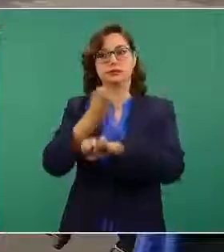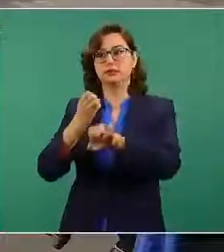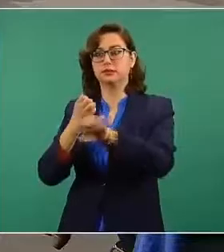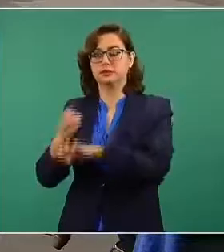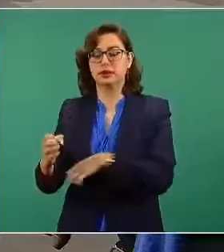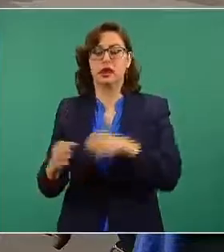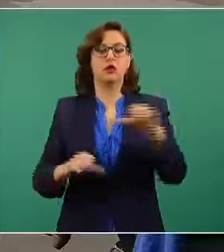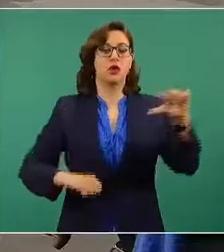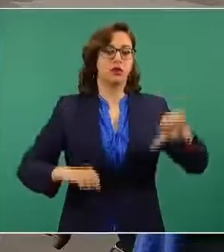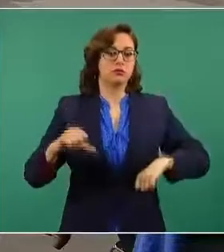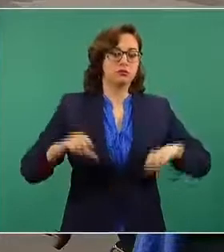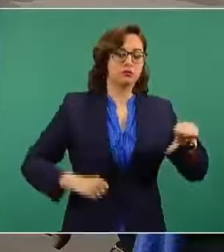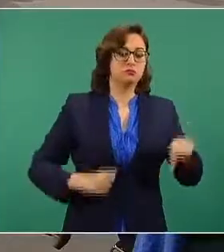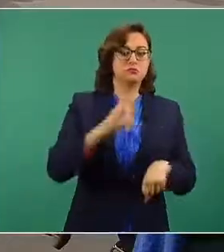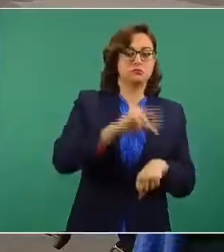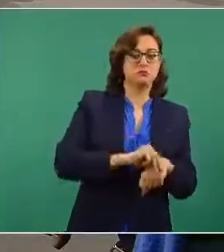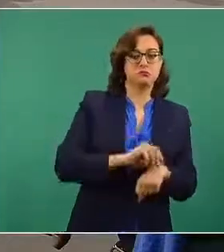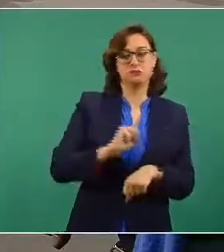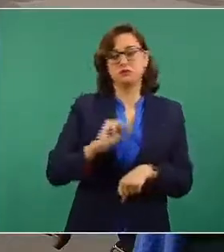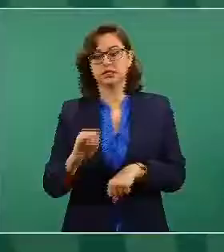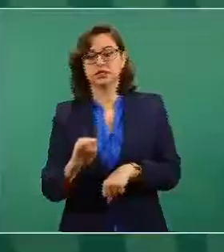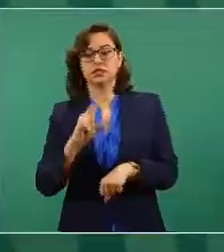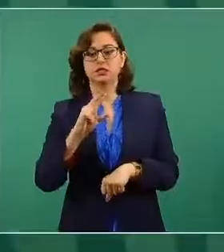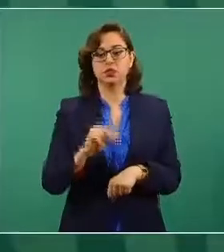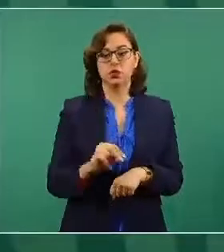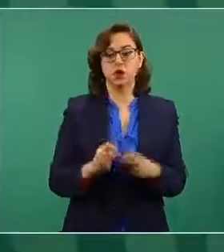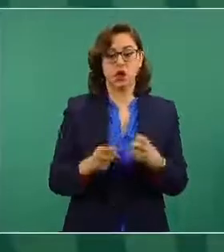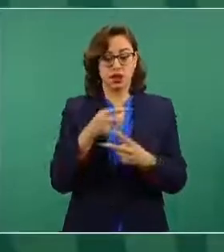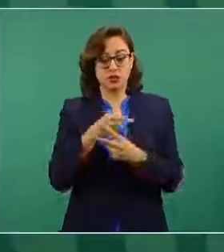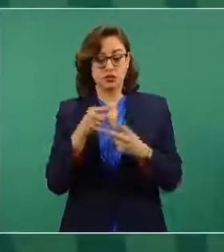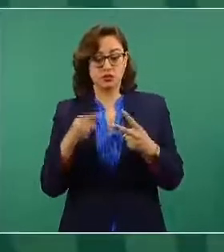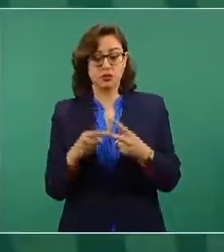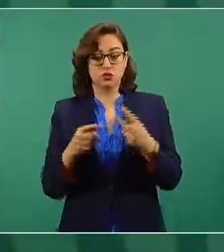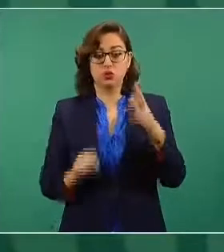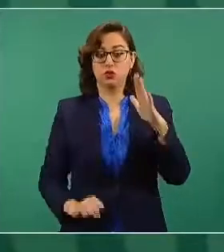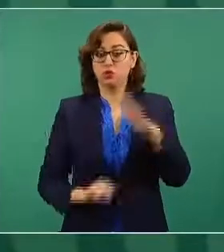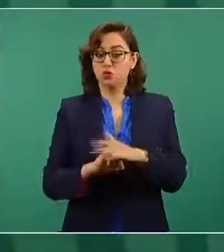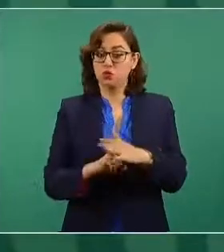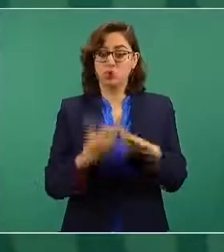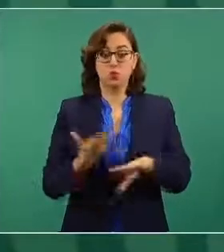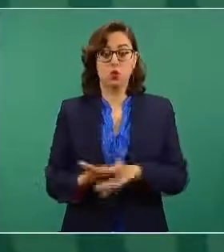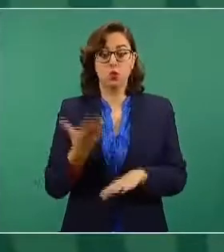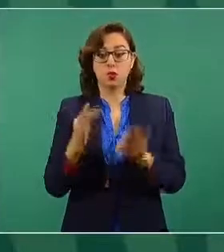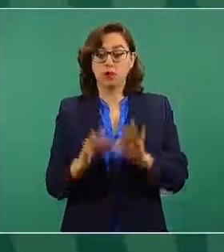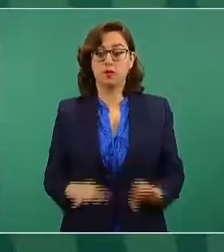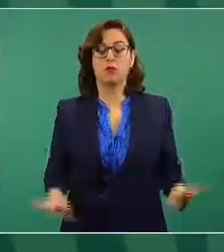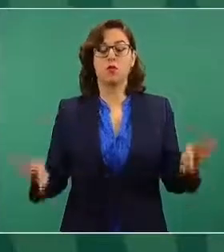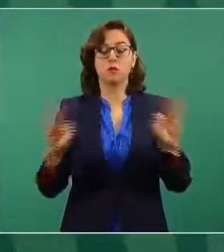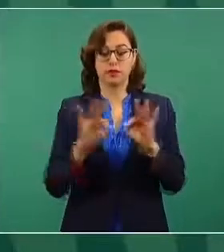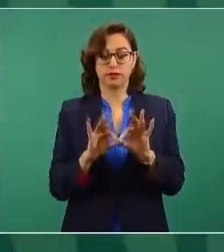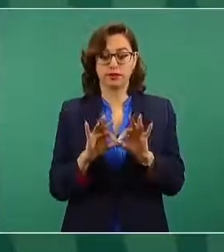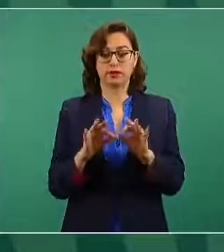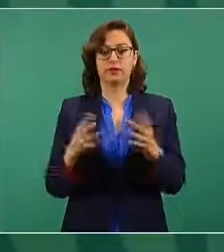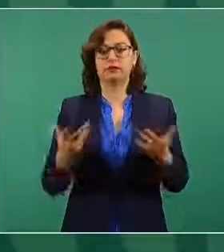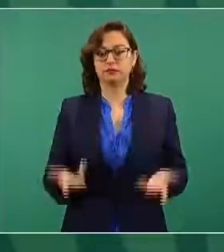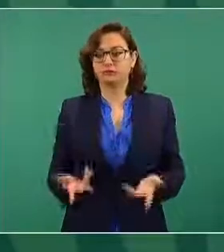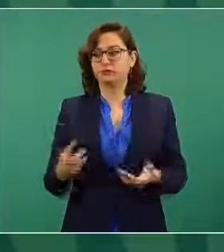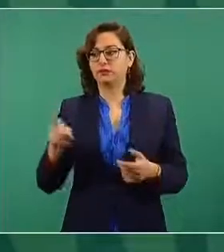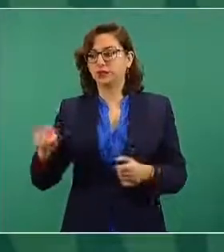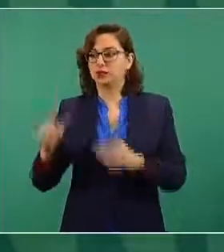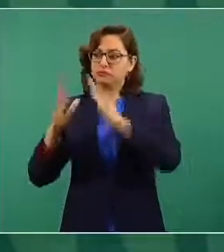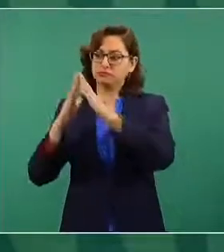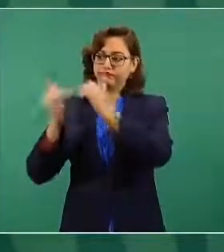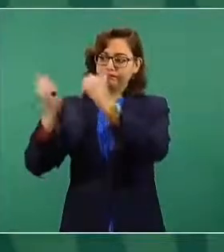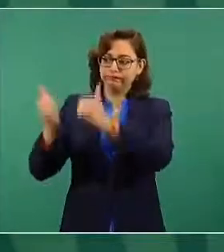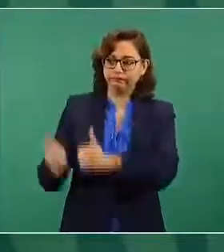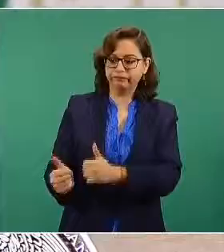las actividades en el espacio físico. Esos fueron los 2 pilares fundamentales El primero garantizó la capacidad de atención, el